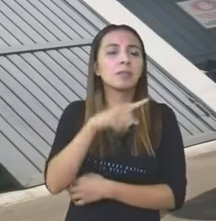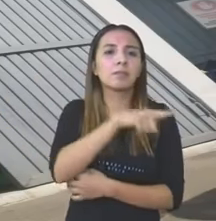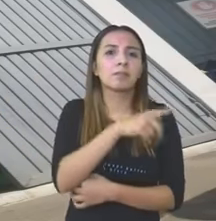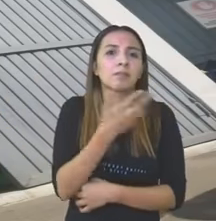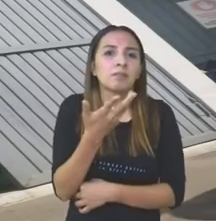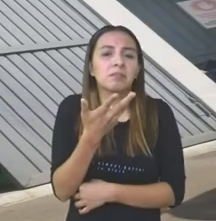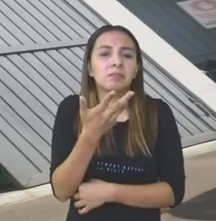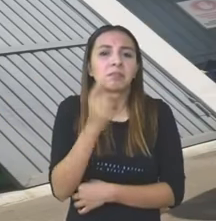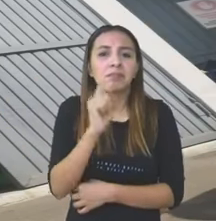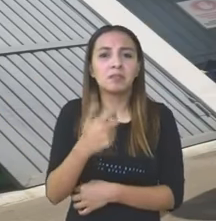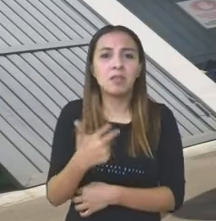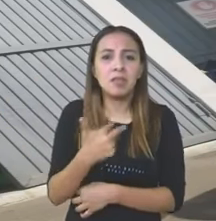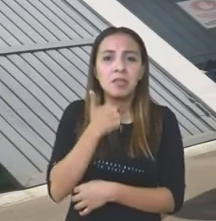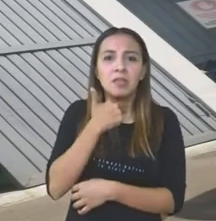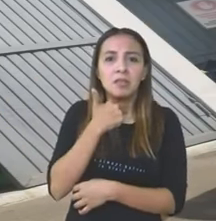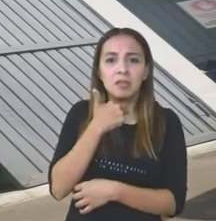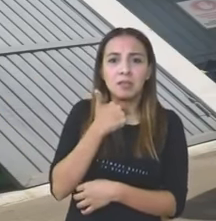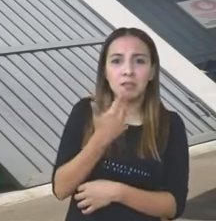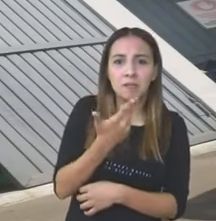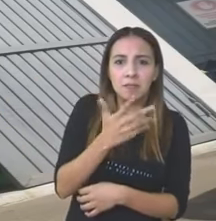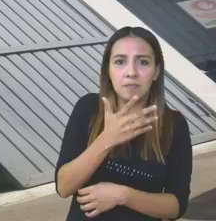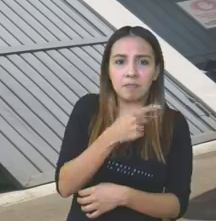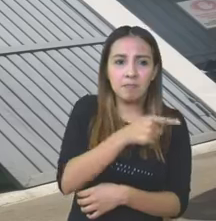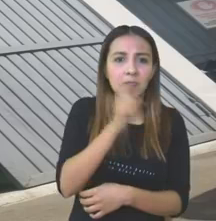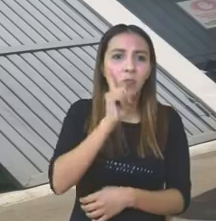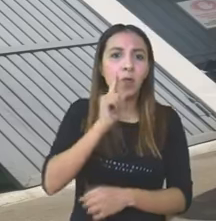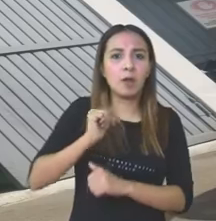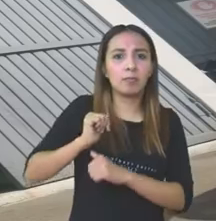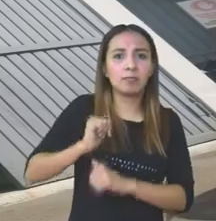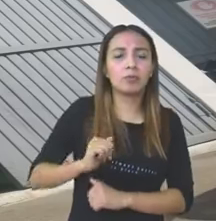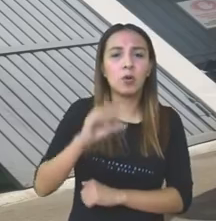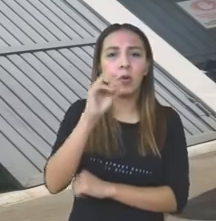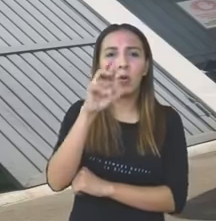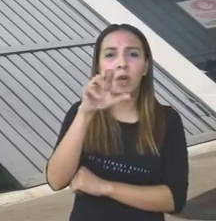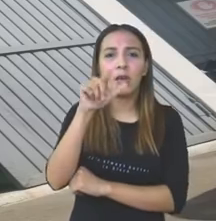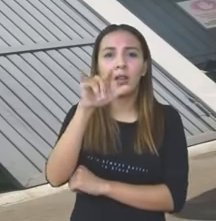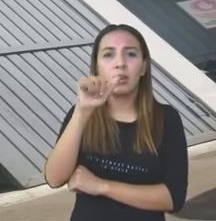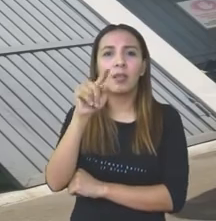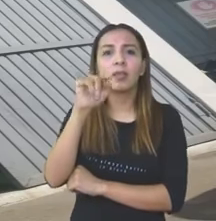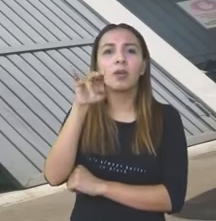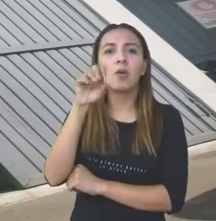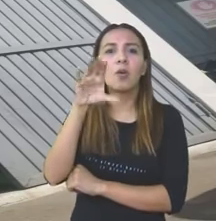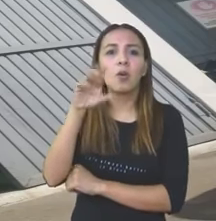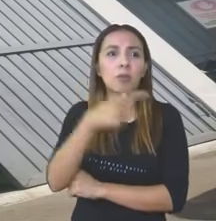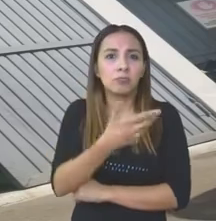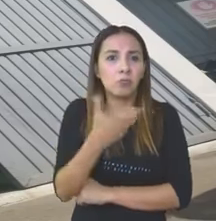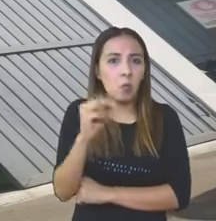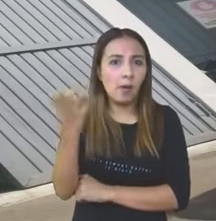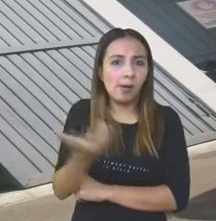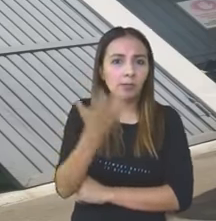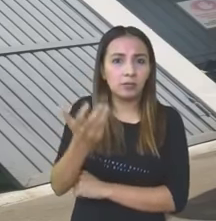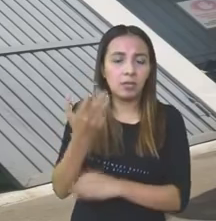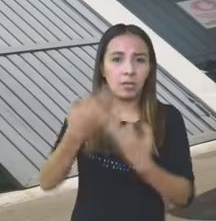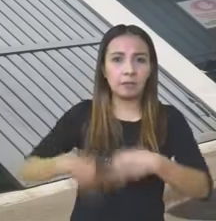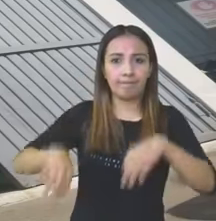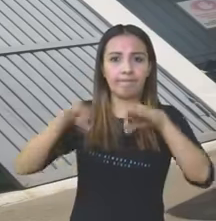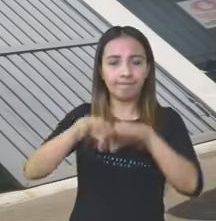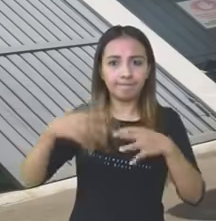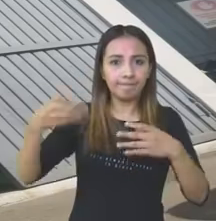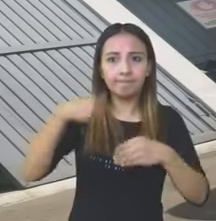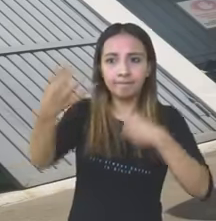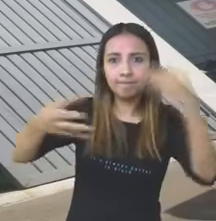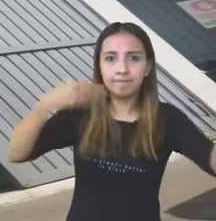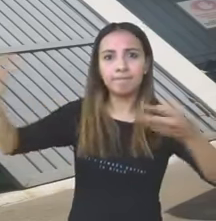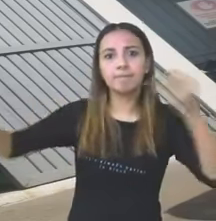botella en donde la titular encargada de despacho, Oralia Tinoco, no le está dando la importancia hacia